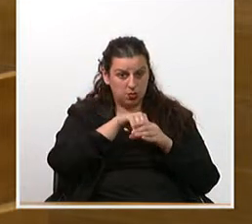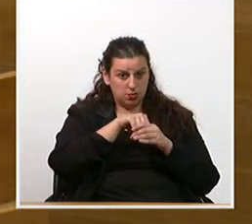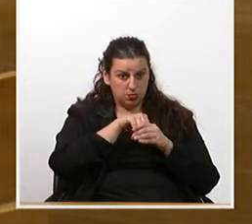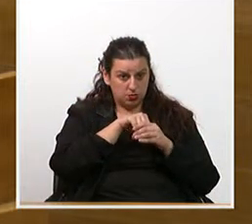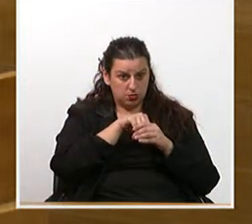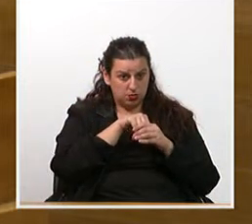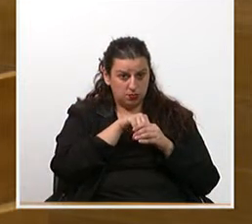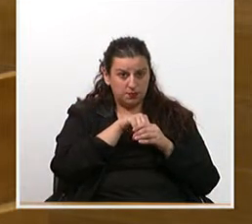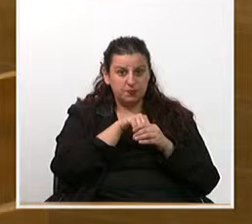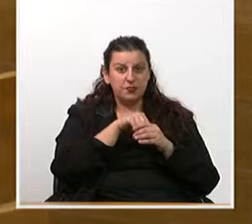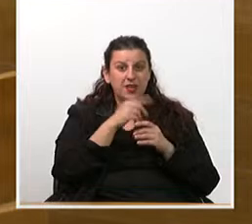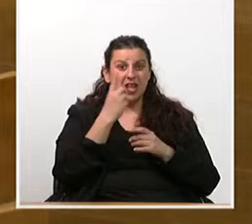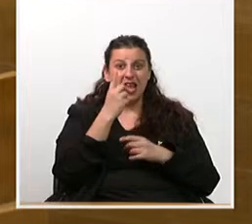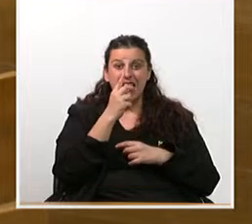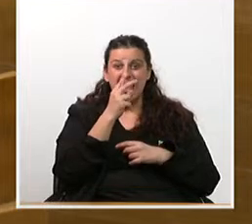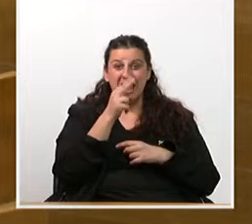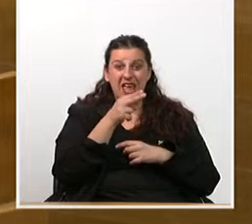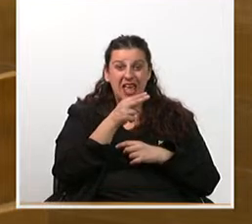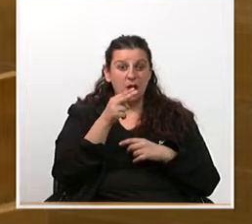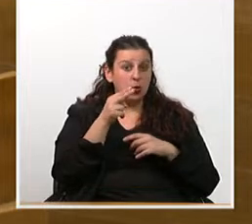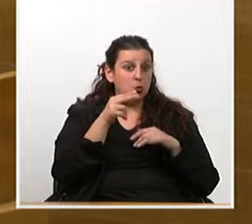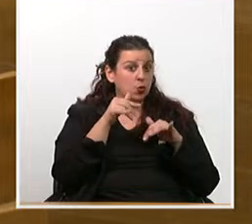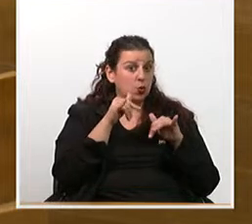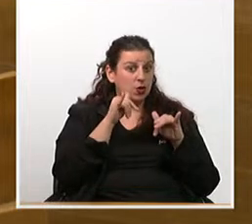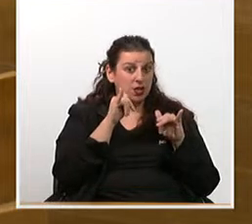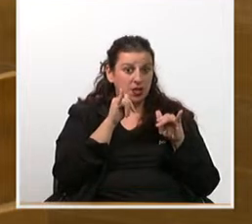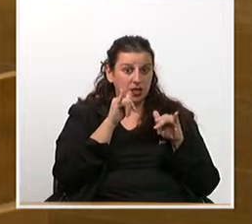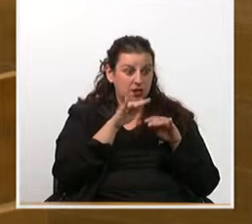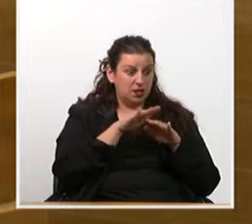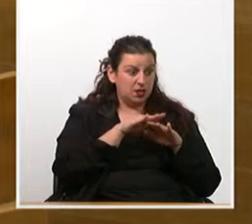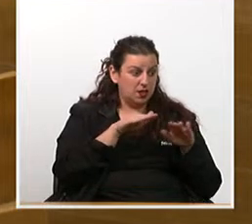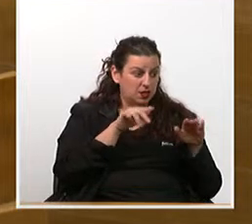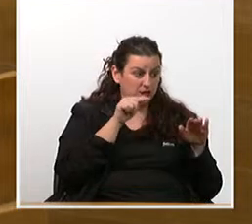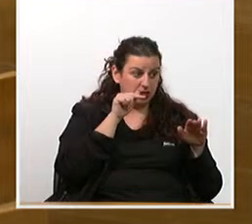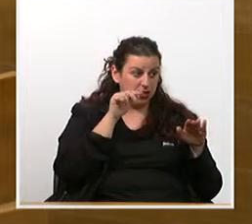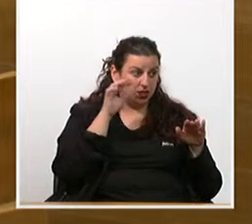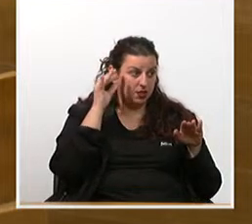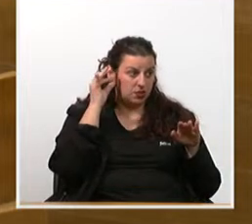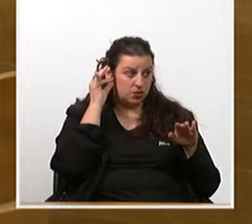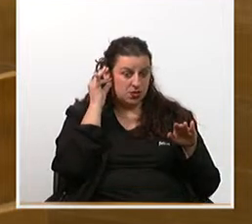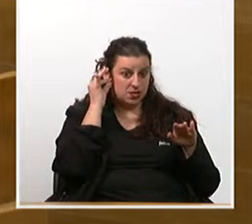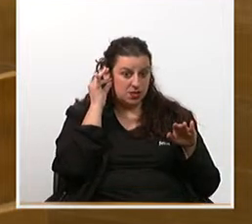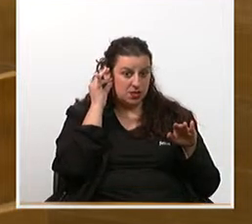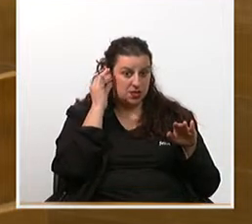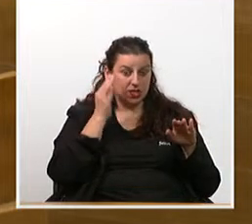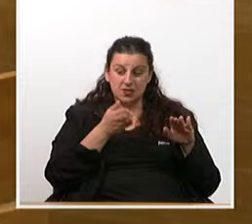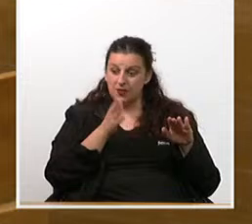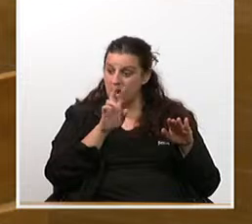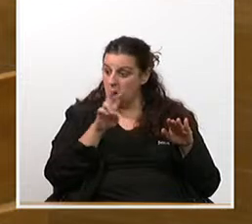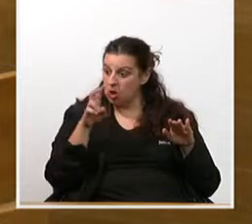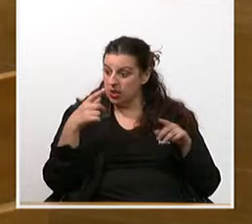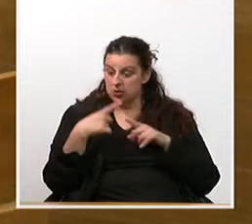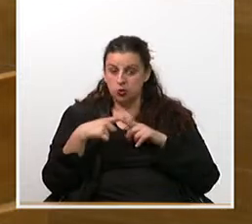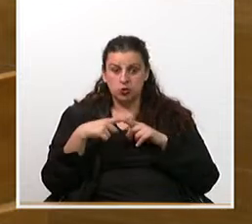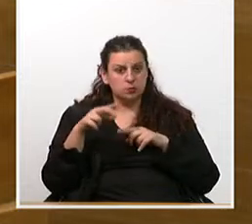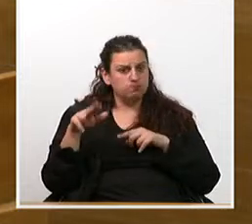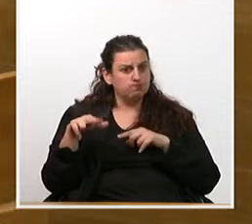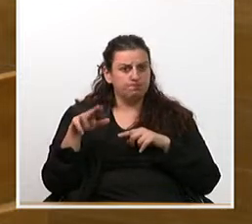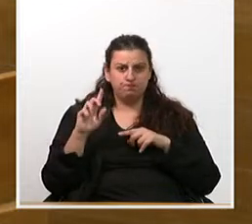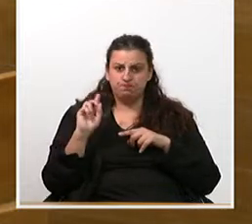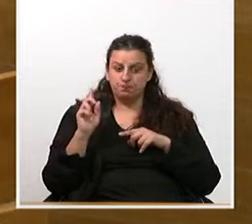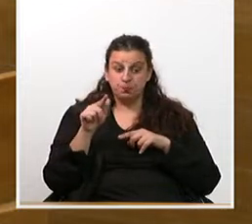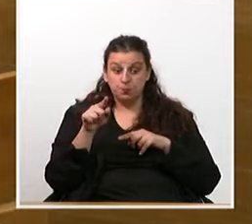un solo que habar y chetes es va desviar ales coses y